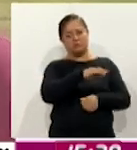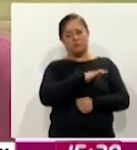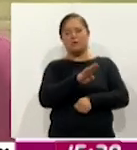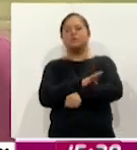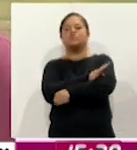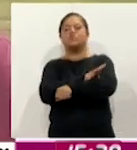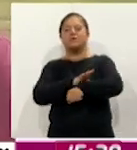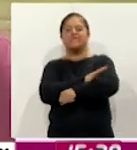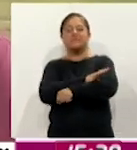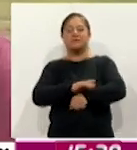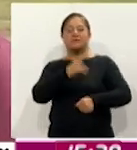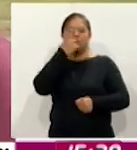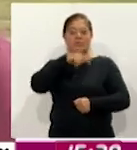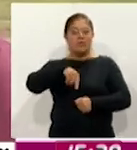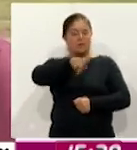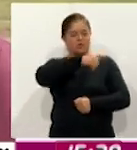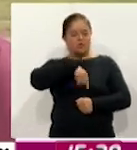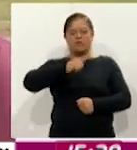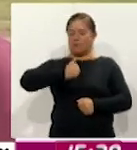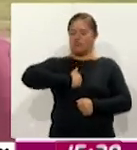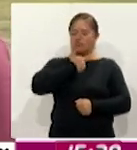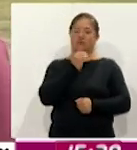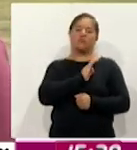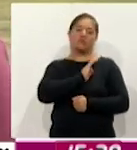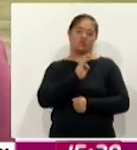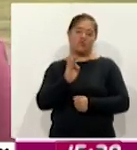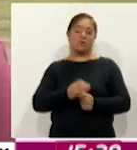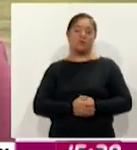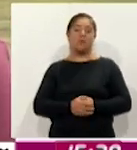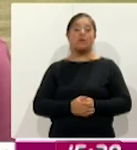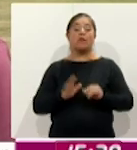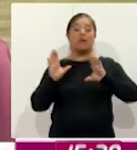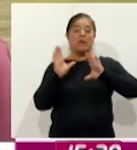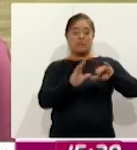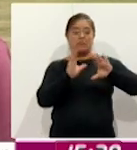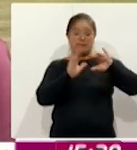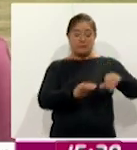beneficio para que ellos puedan aprovechar esta enseñanza y